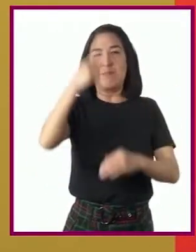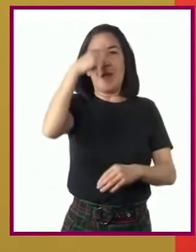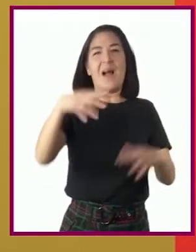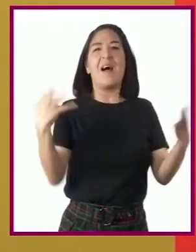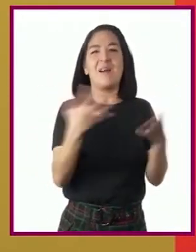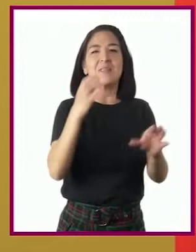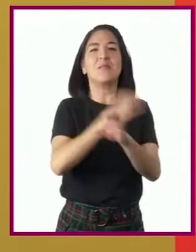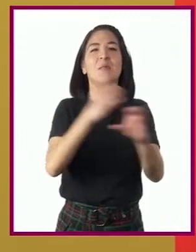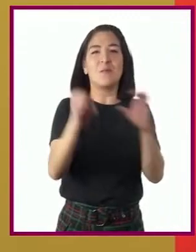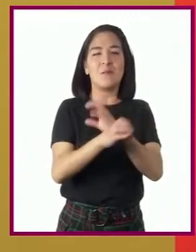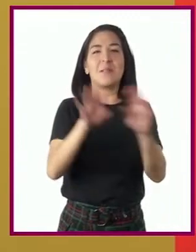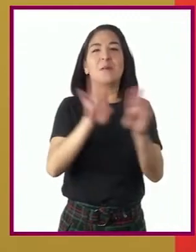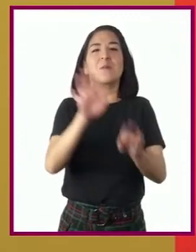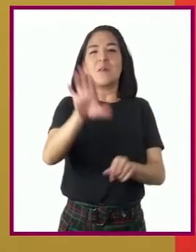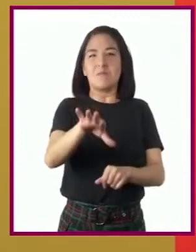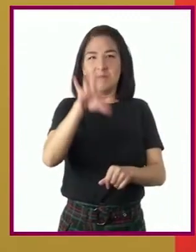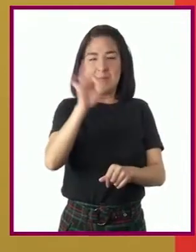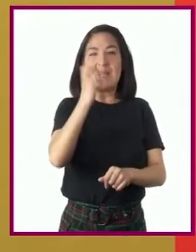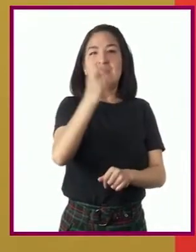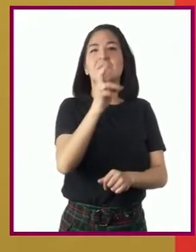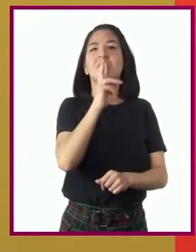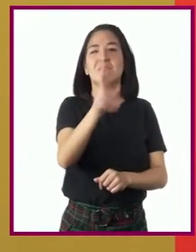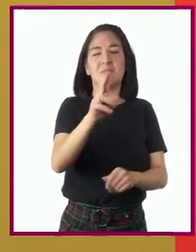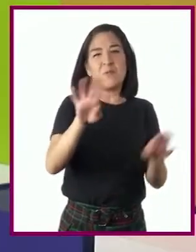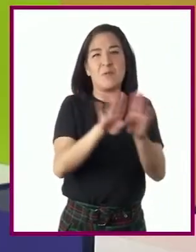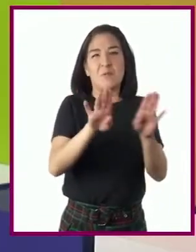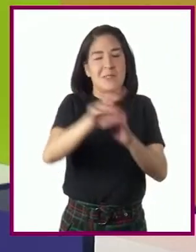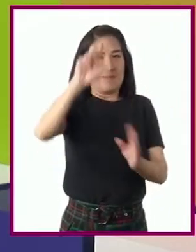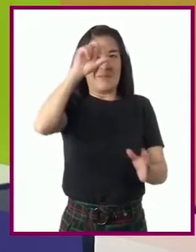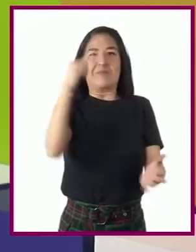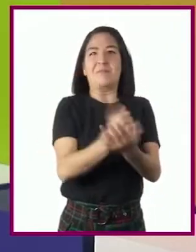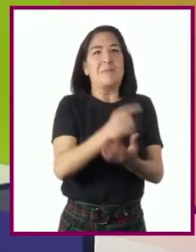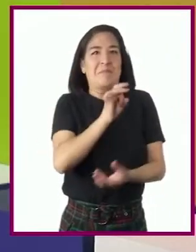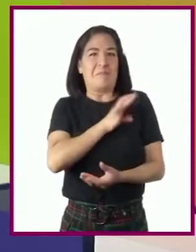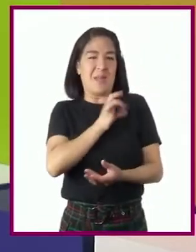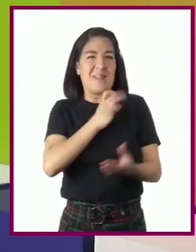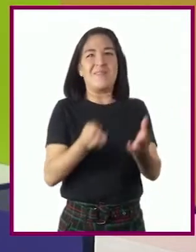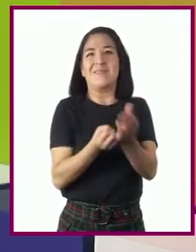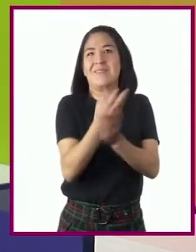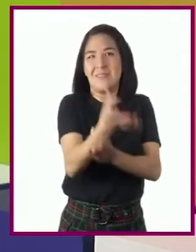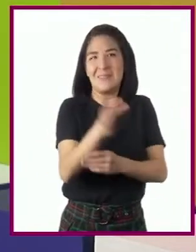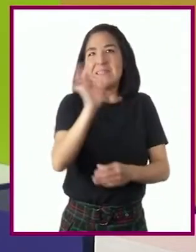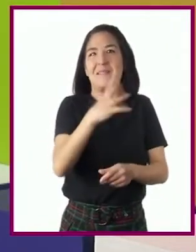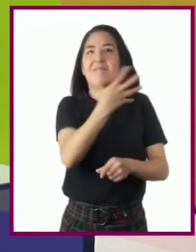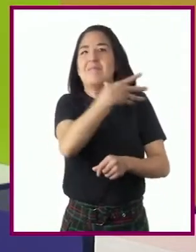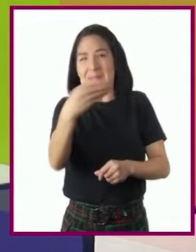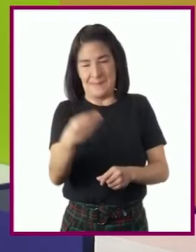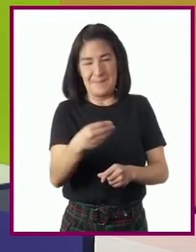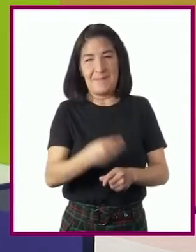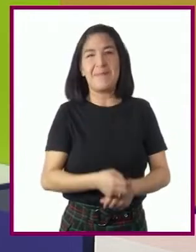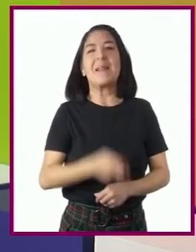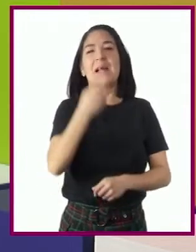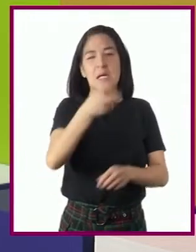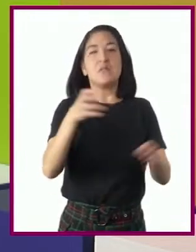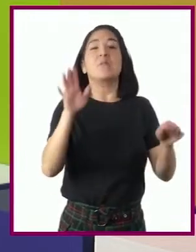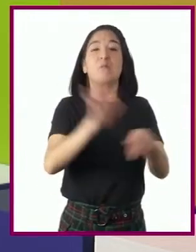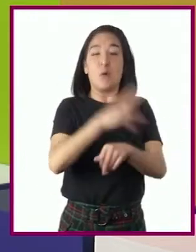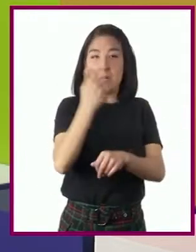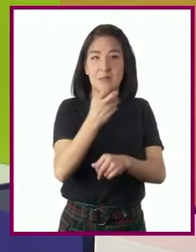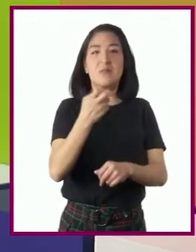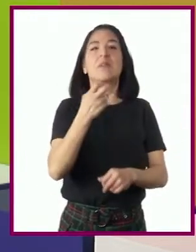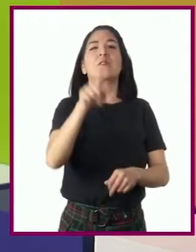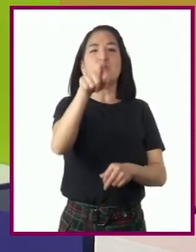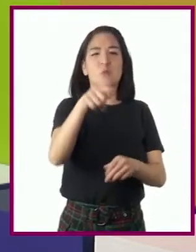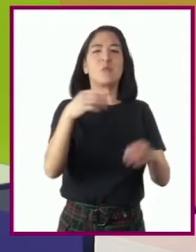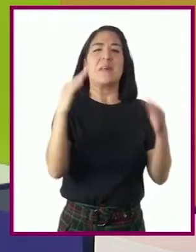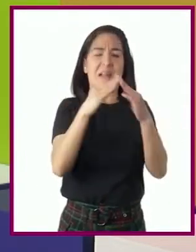posibilidades de encontrar respuestas a la situación traumática. Por eso, es necesario que ustedes tengan en su casa un momento